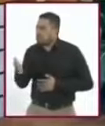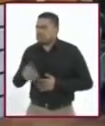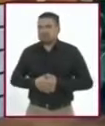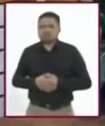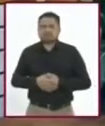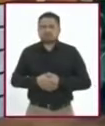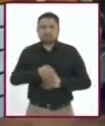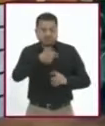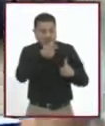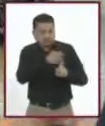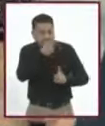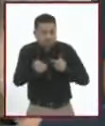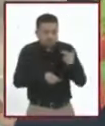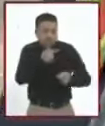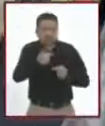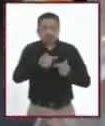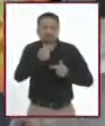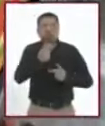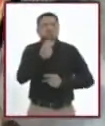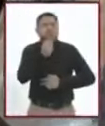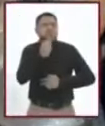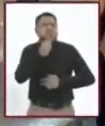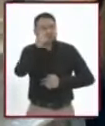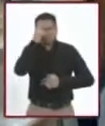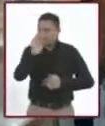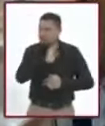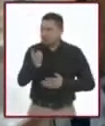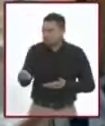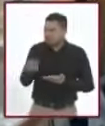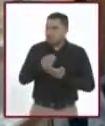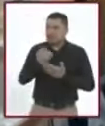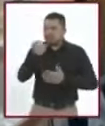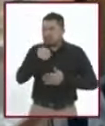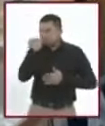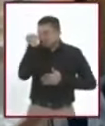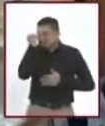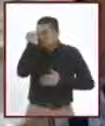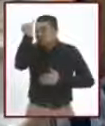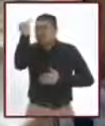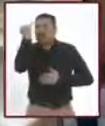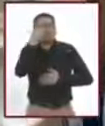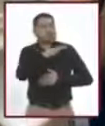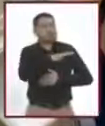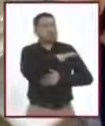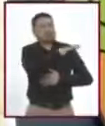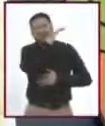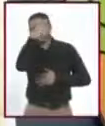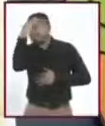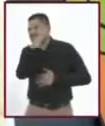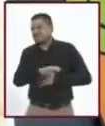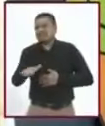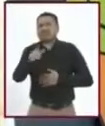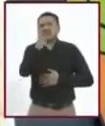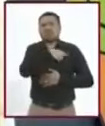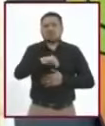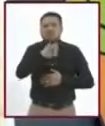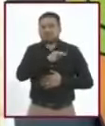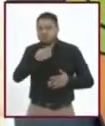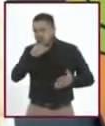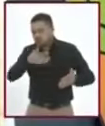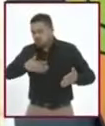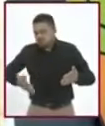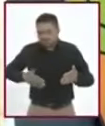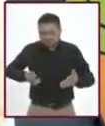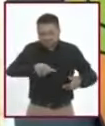Estas preguntas sirven para darnos una idea general de lo que vamos a cocinar y